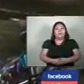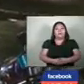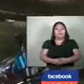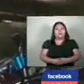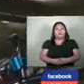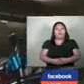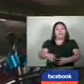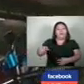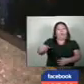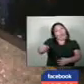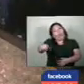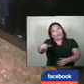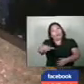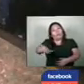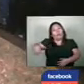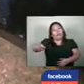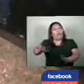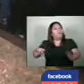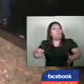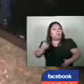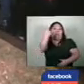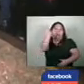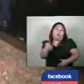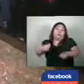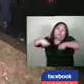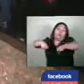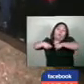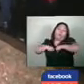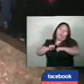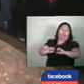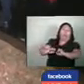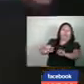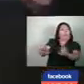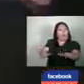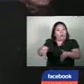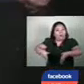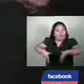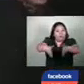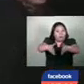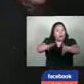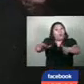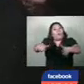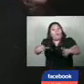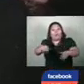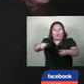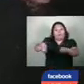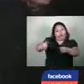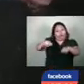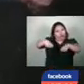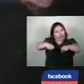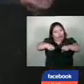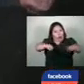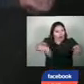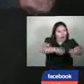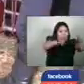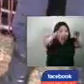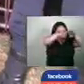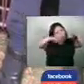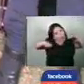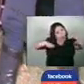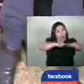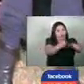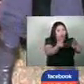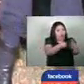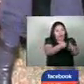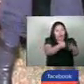Y en otro percance, un motociclista murió en la Alameda Manuel Enrique Araujo tras colisionar contra un árbol. La víctima fue identificada